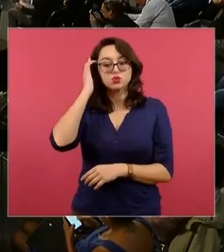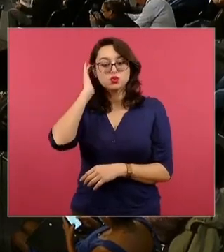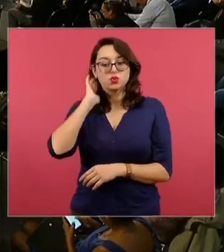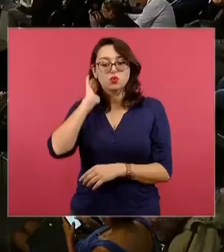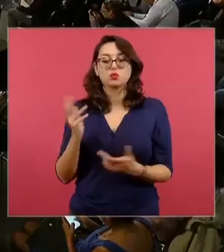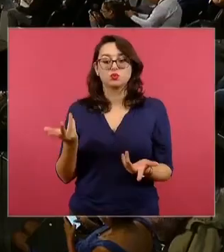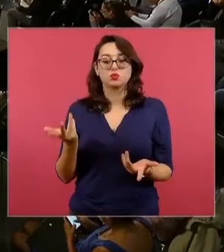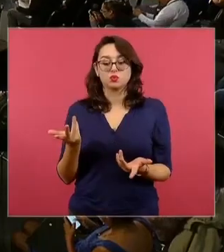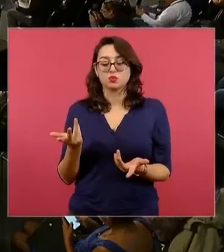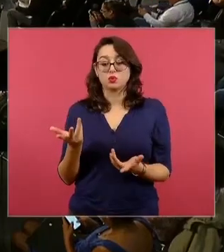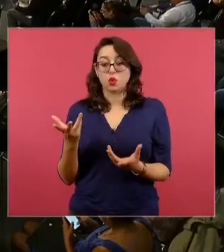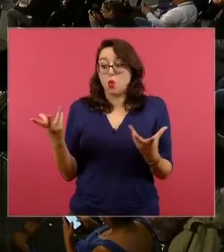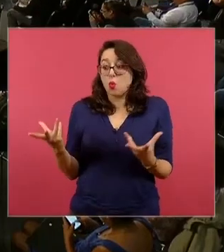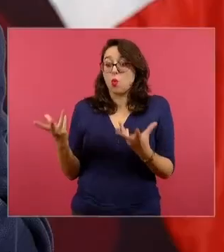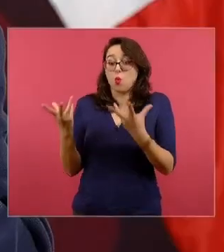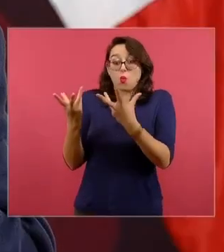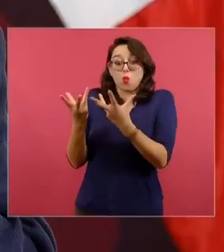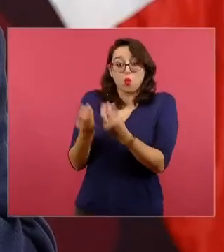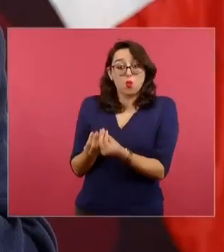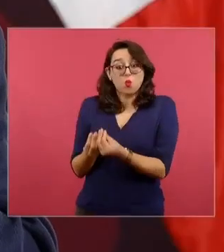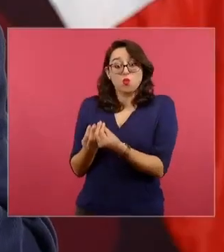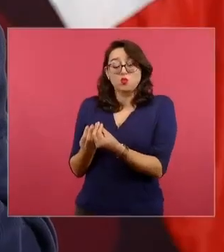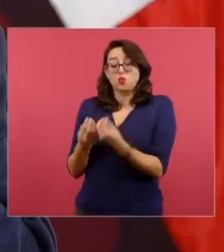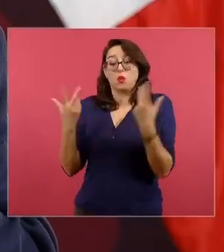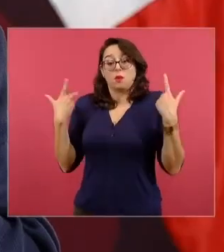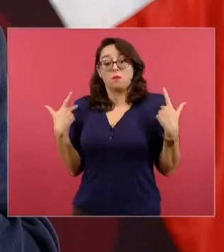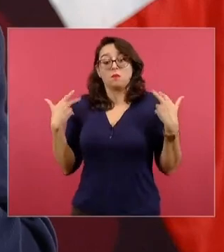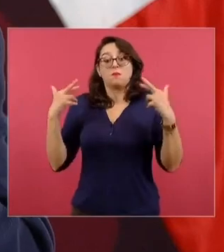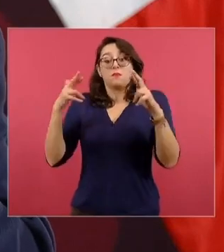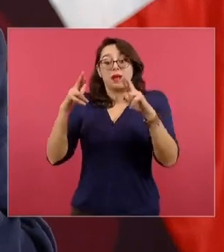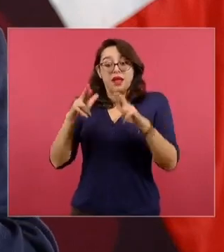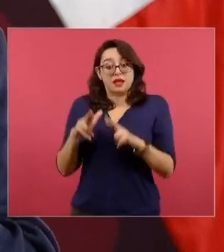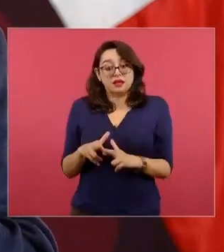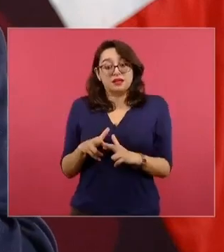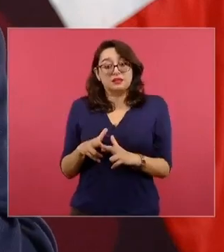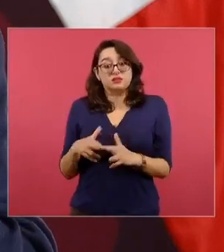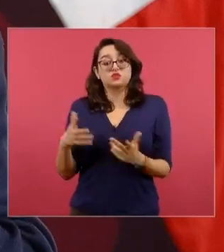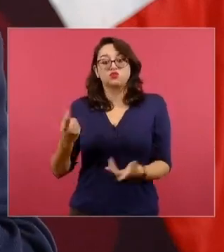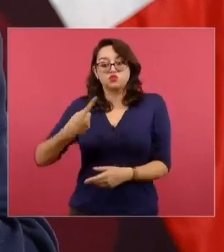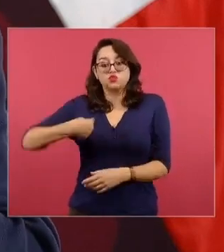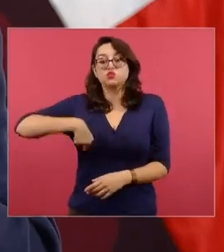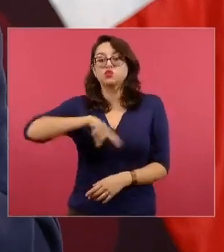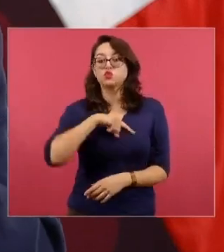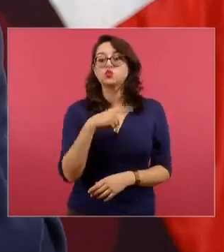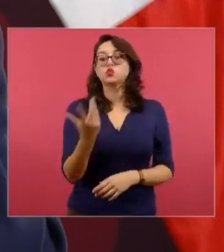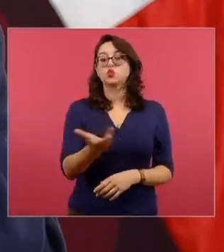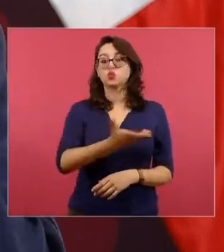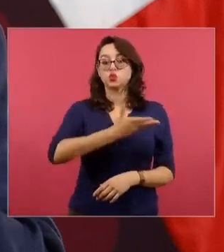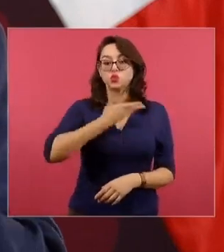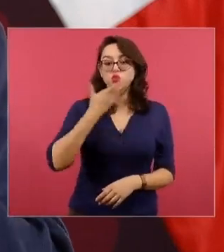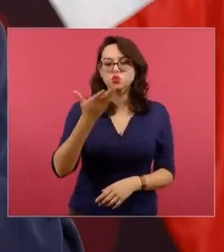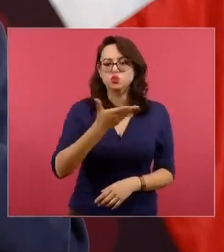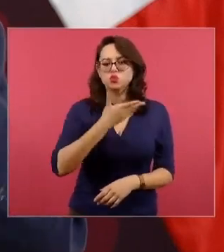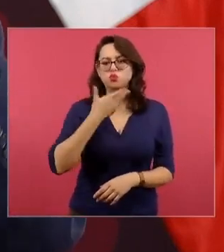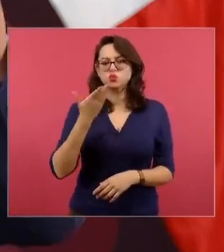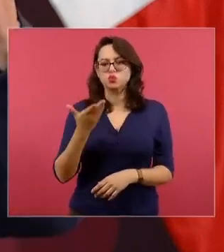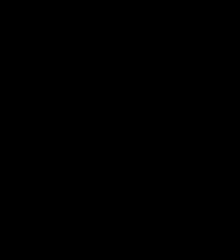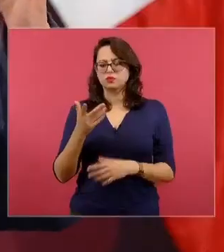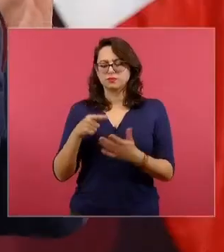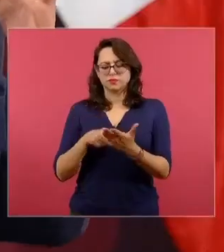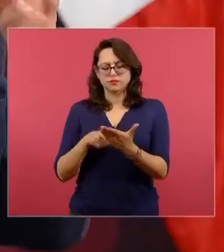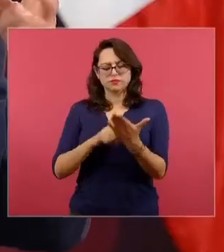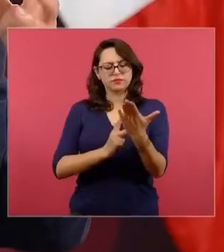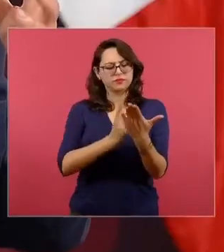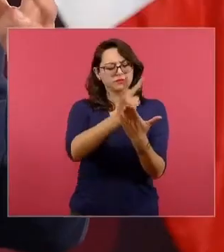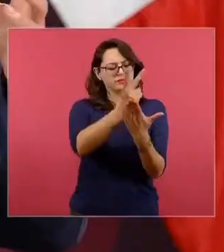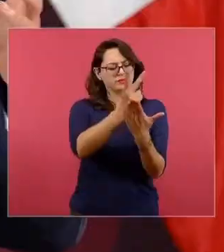Queremos entender esto que los maestros habitualmente hacemos, que es adecuar lo que dice el plan